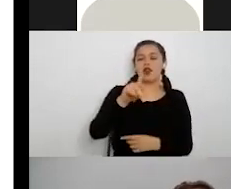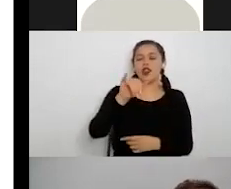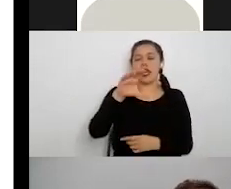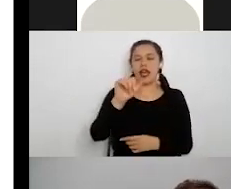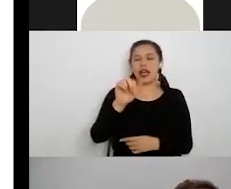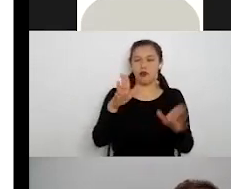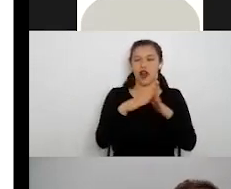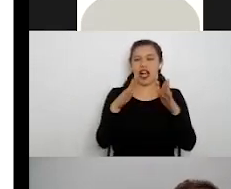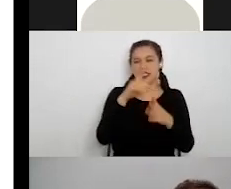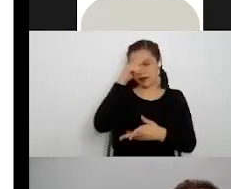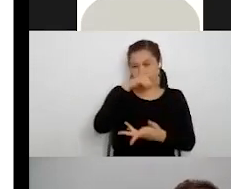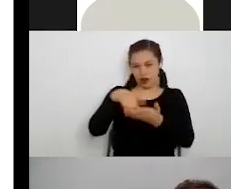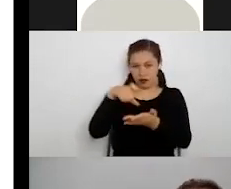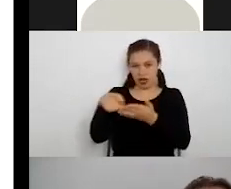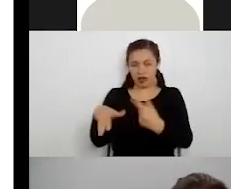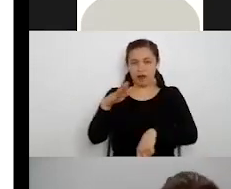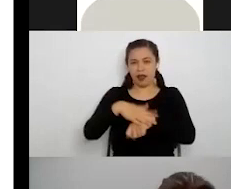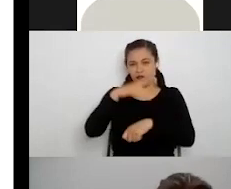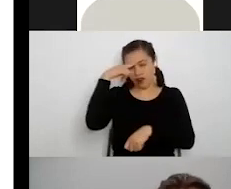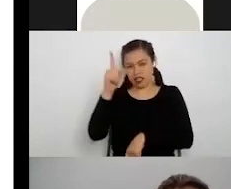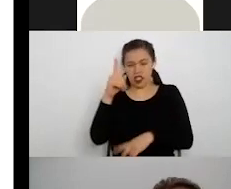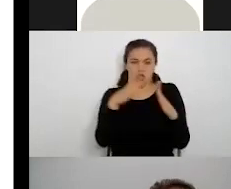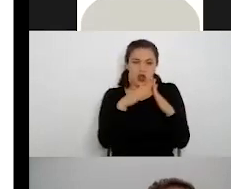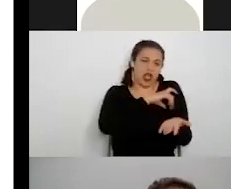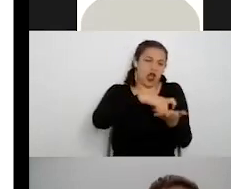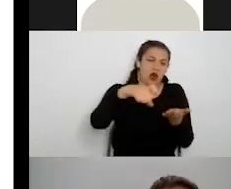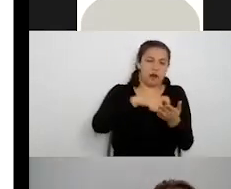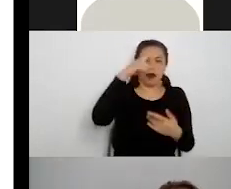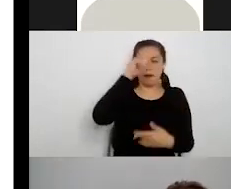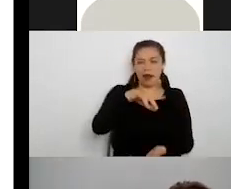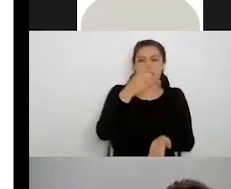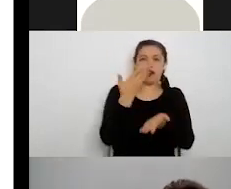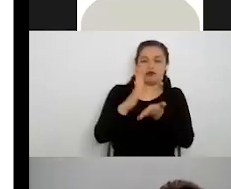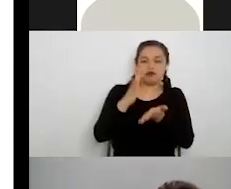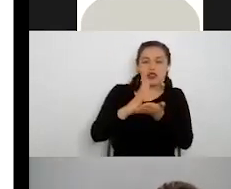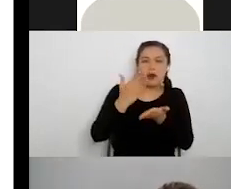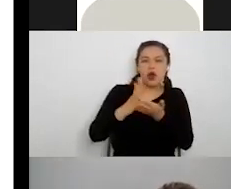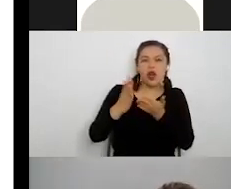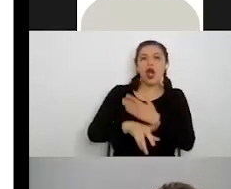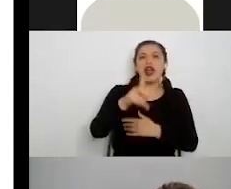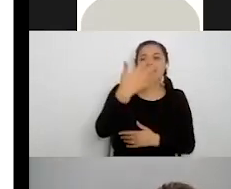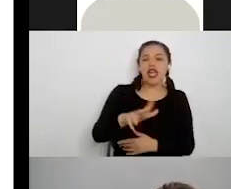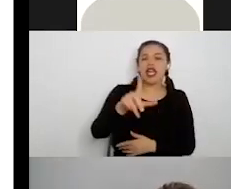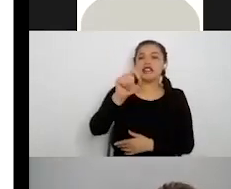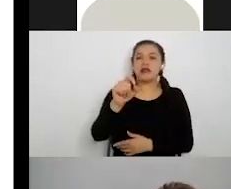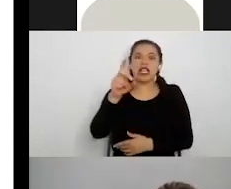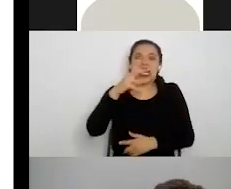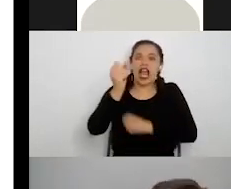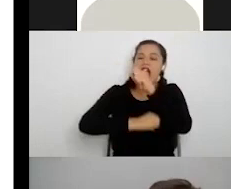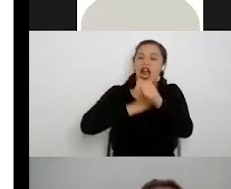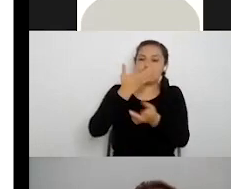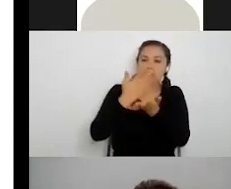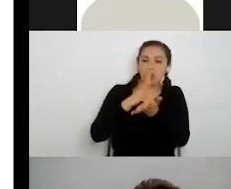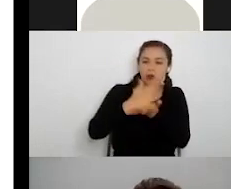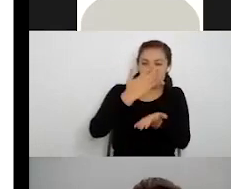personas se compren una casa con hipotecas a 10, 20, 30 años. Es muy grande el mercado hipotecario. En México